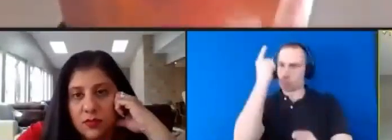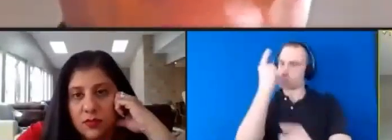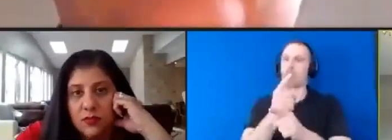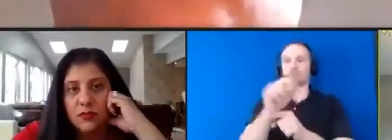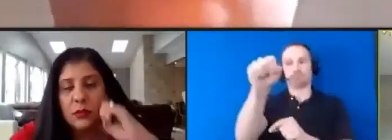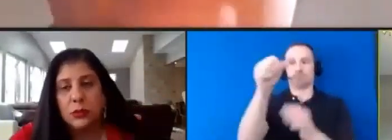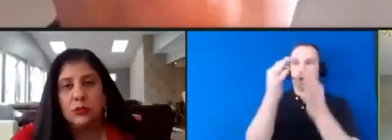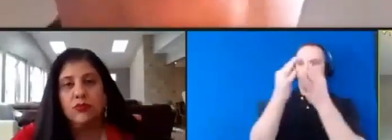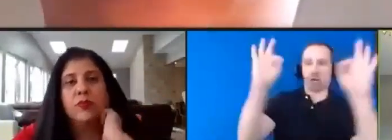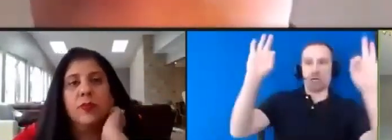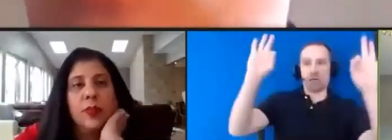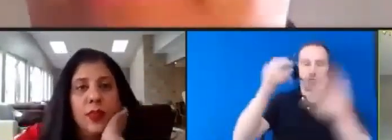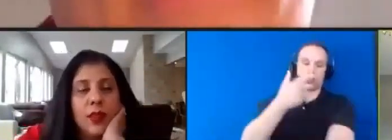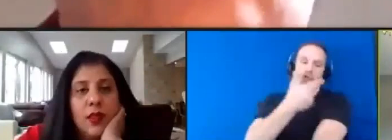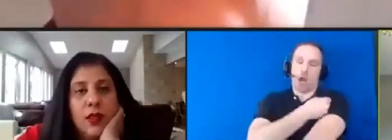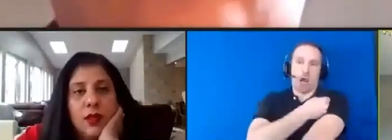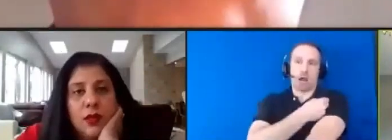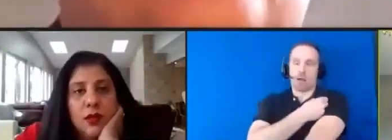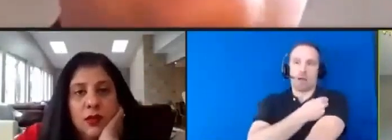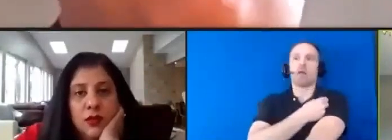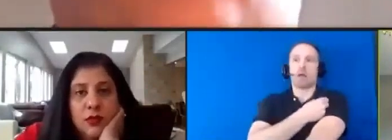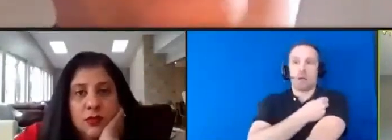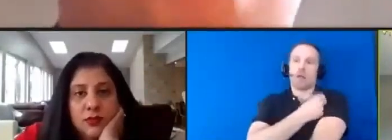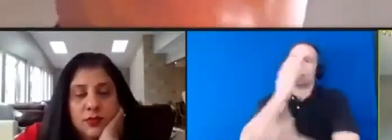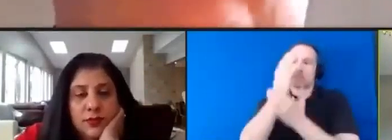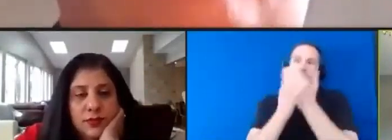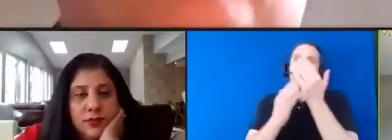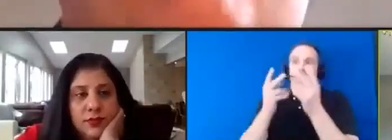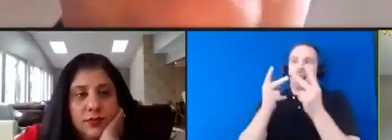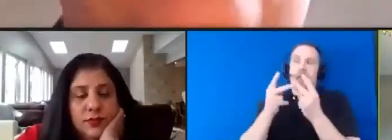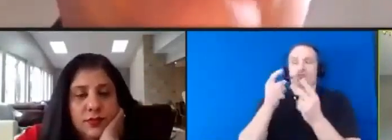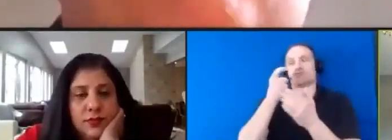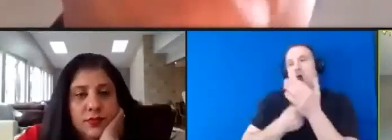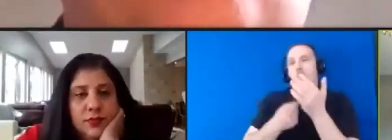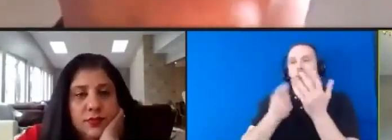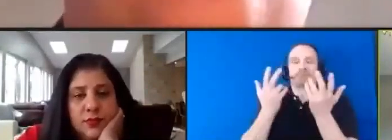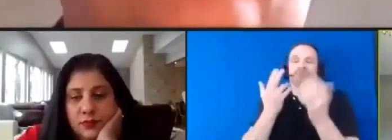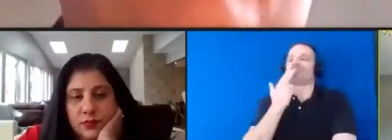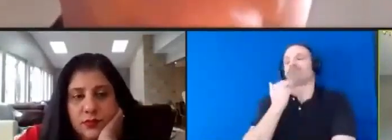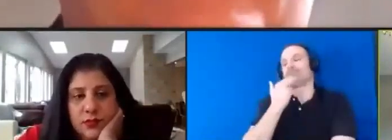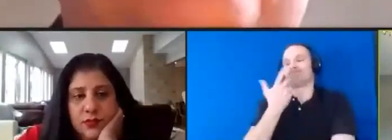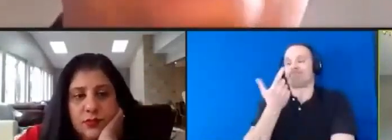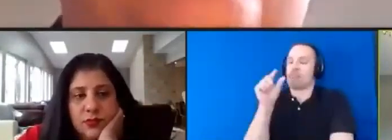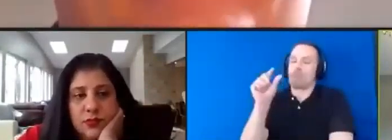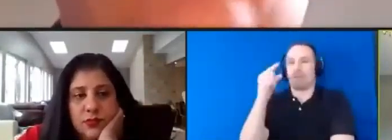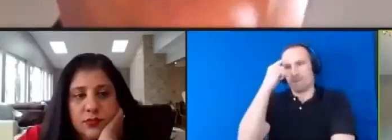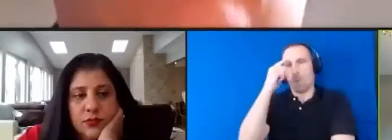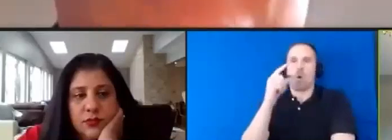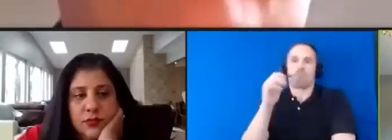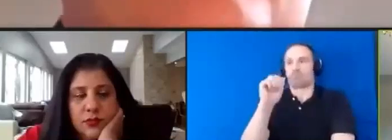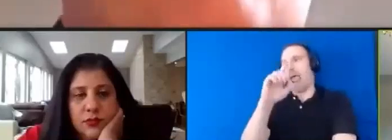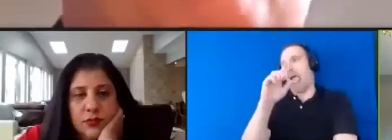esta crisis de salud pública y la vacuna debe de ser gratis